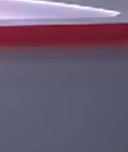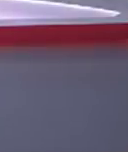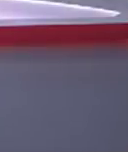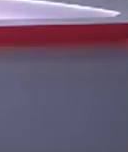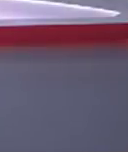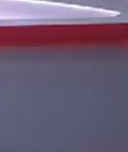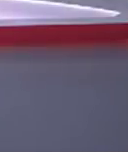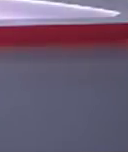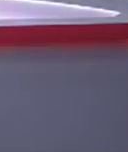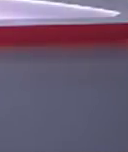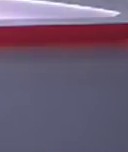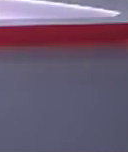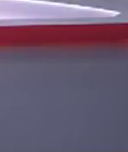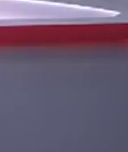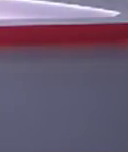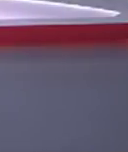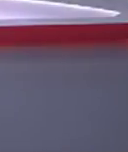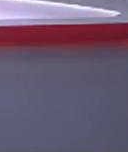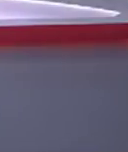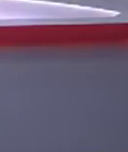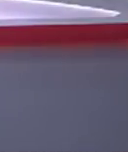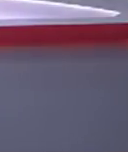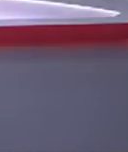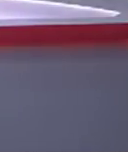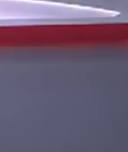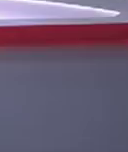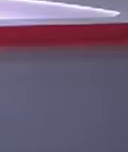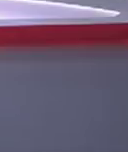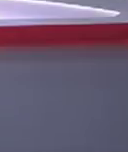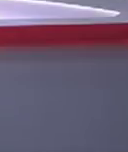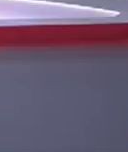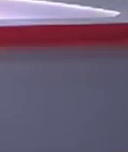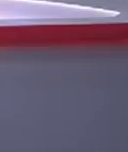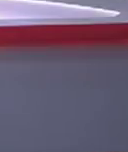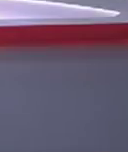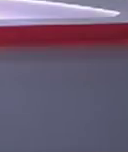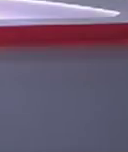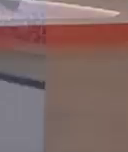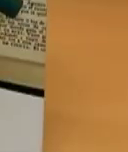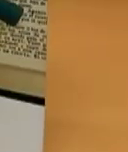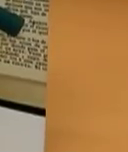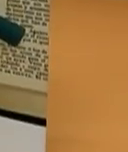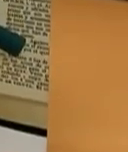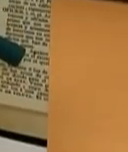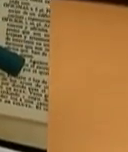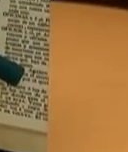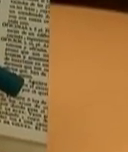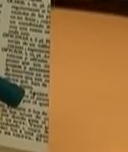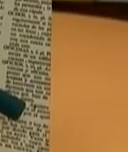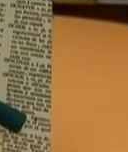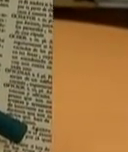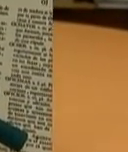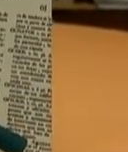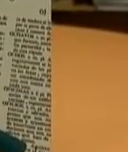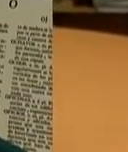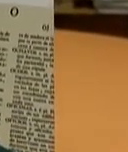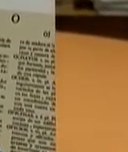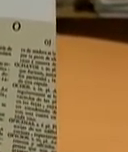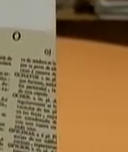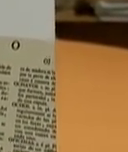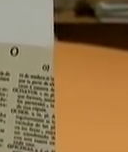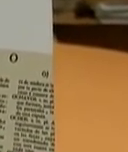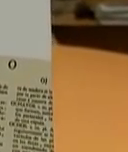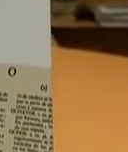un autor que cree que lo importante de los autores son las obras y no las fotografías, no los cócteles, no